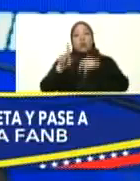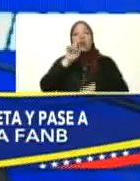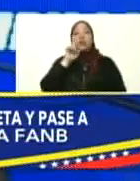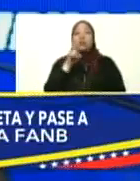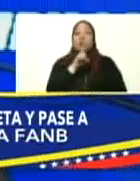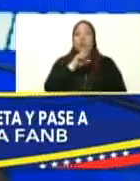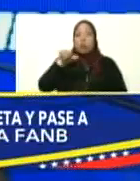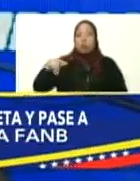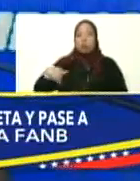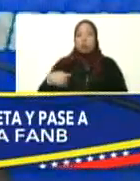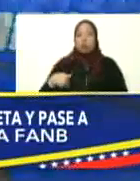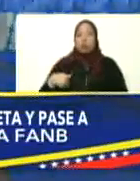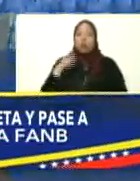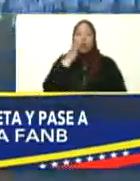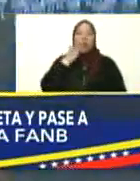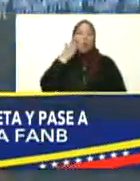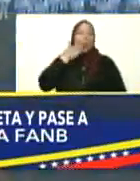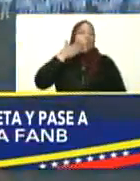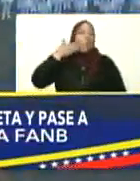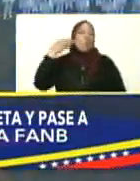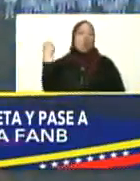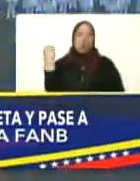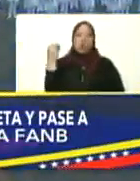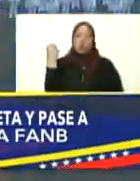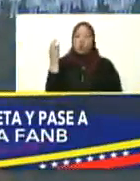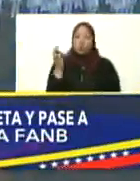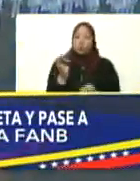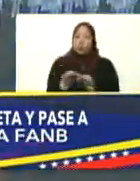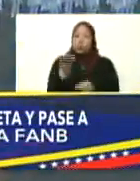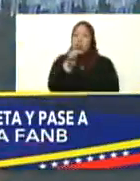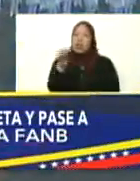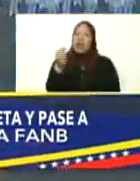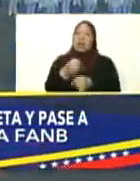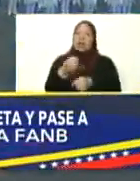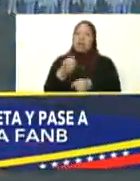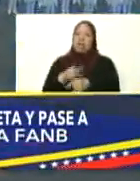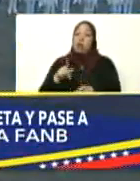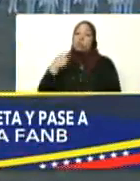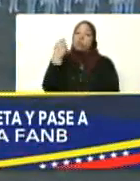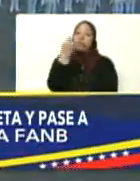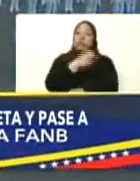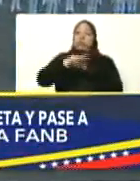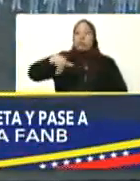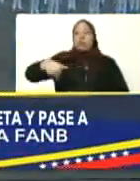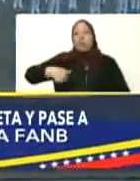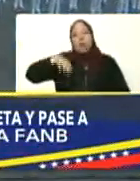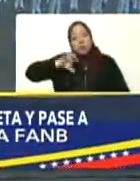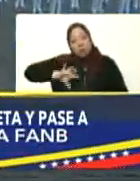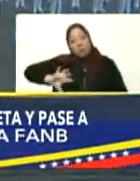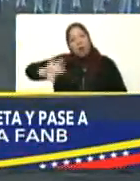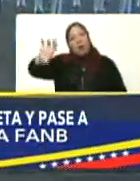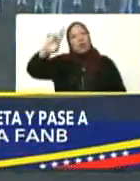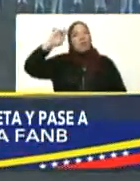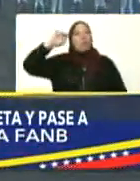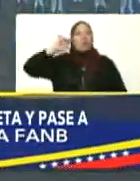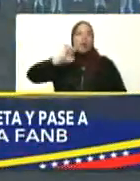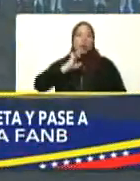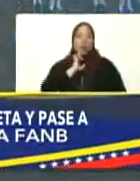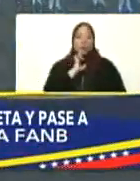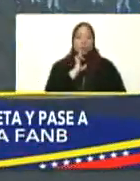ellos el orgullo y satisfacción por el deber cumplido con nuestra patria bolivariana.